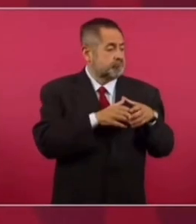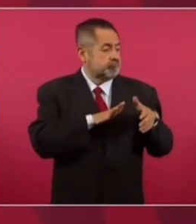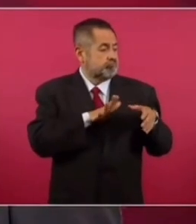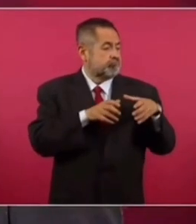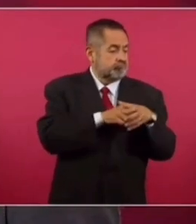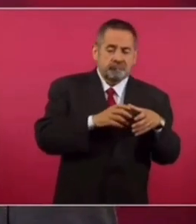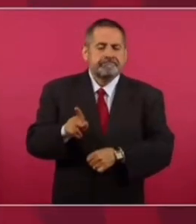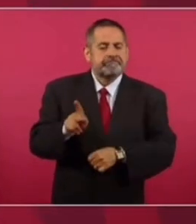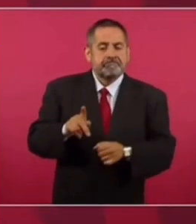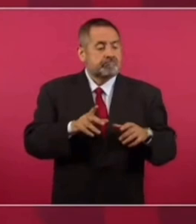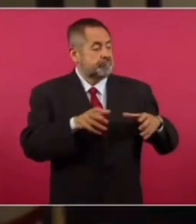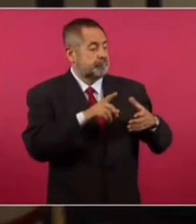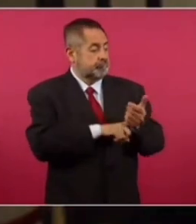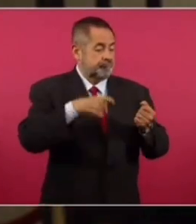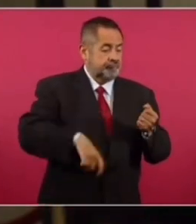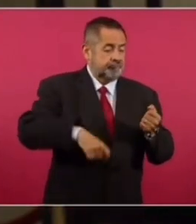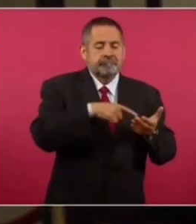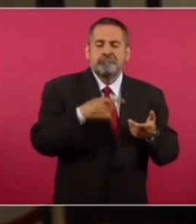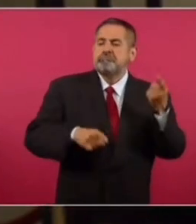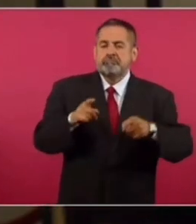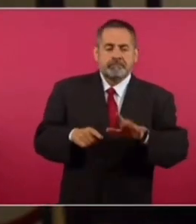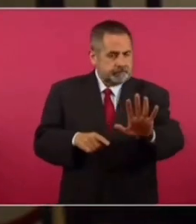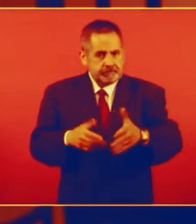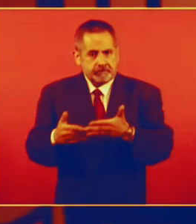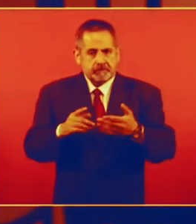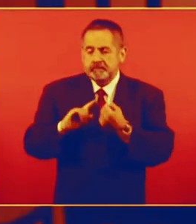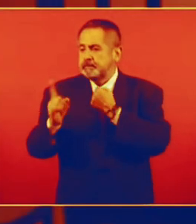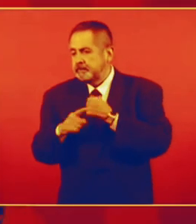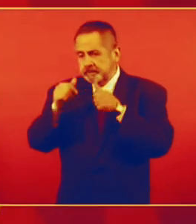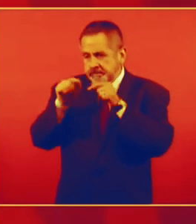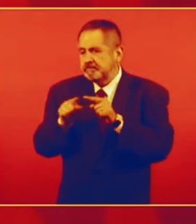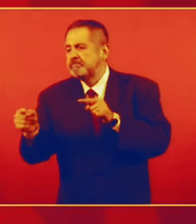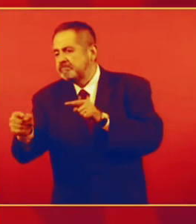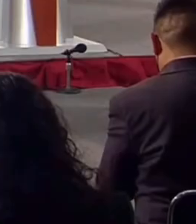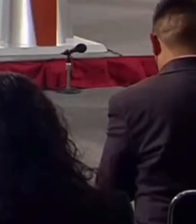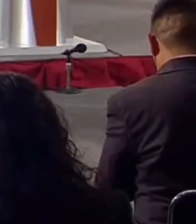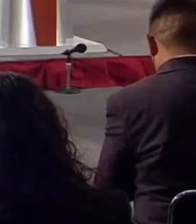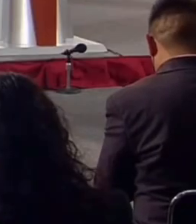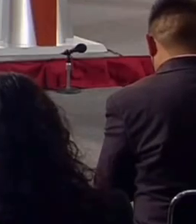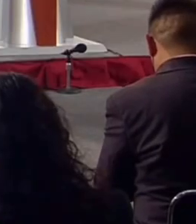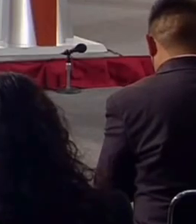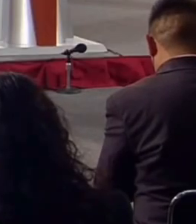son racistas entonces ahora estamos ateniendo las causas tiempo